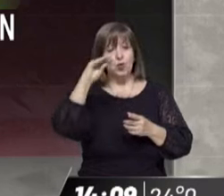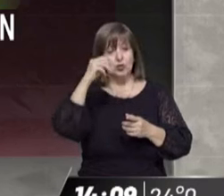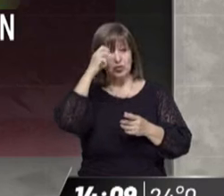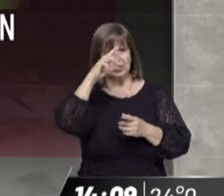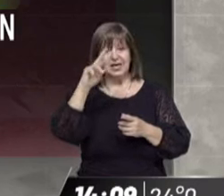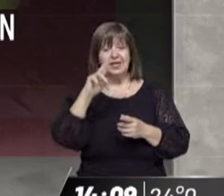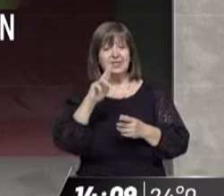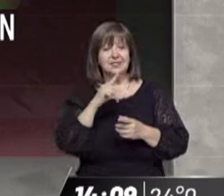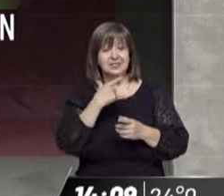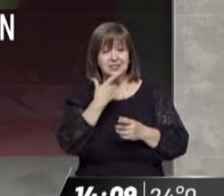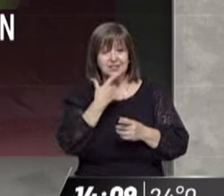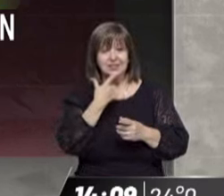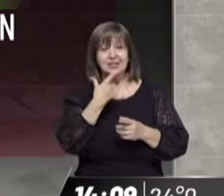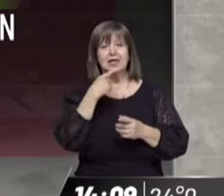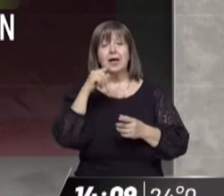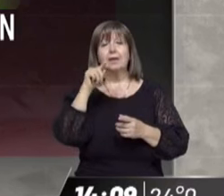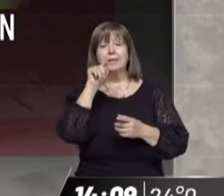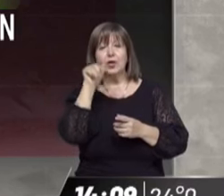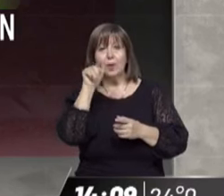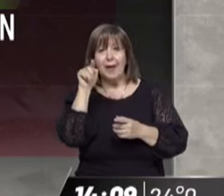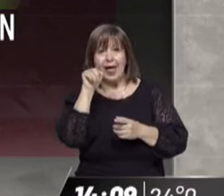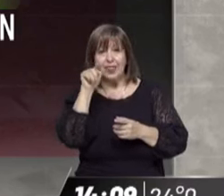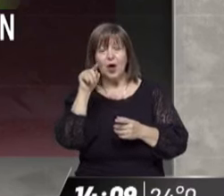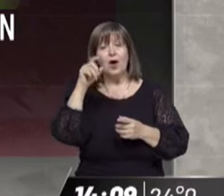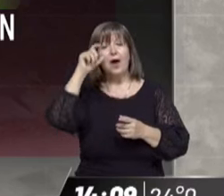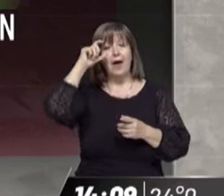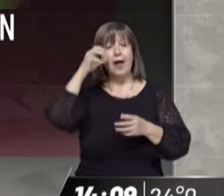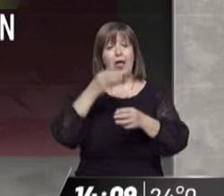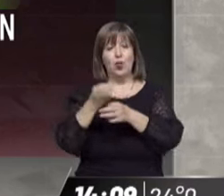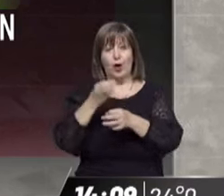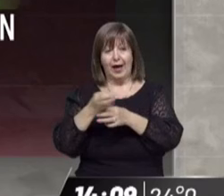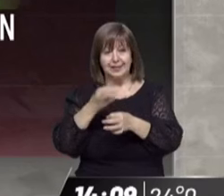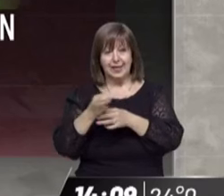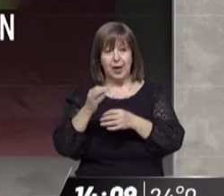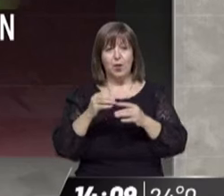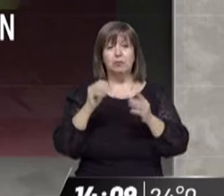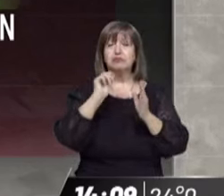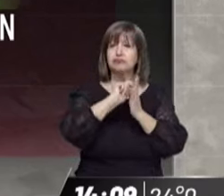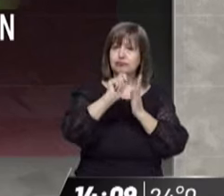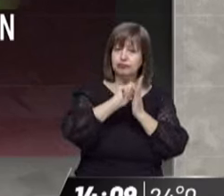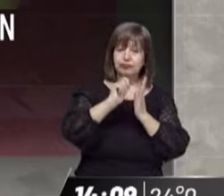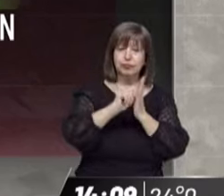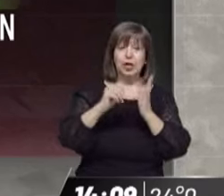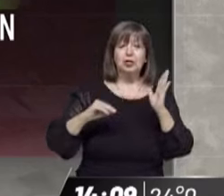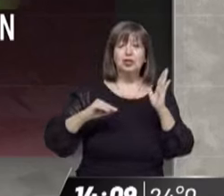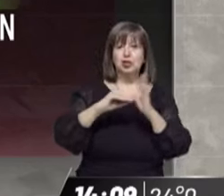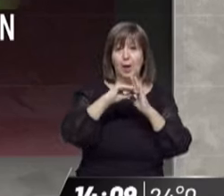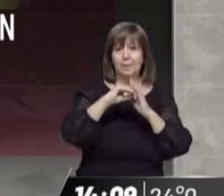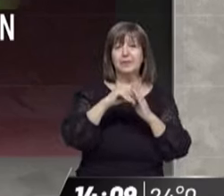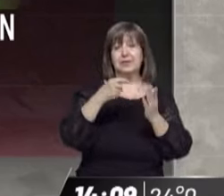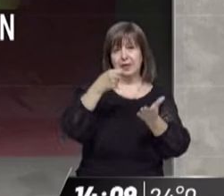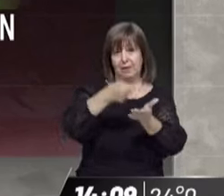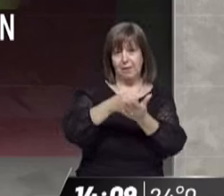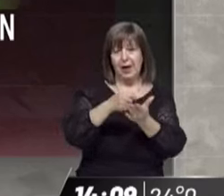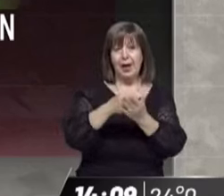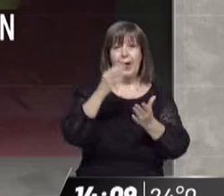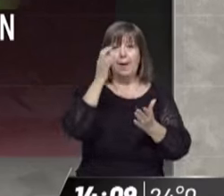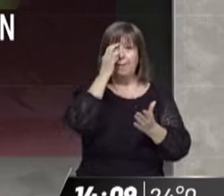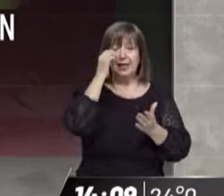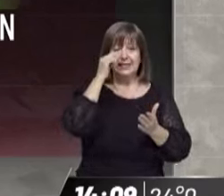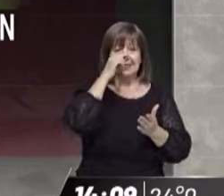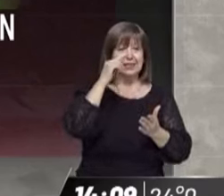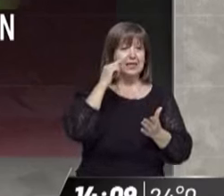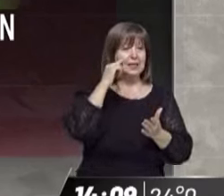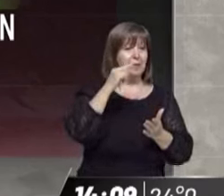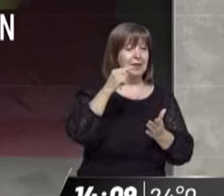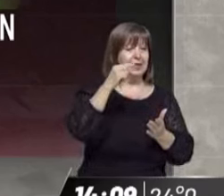Allí informas el CBU para poder acreditar a la cuenta con un tope de 27.198 pesos. Se debe comunicar, por supuesto,